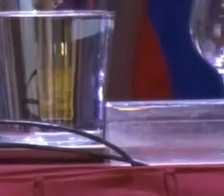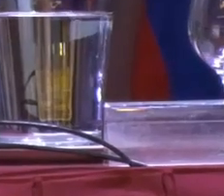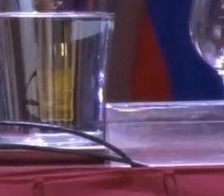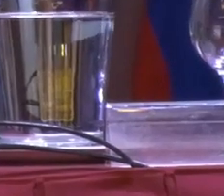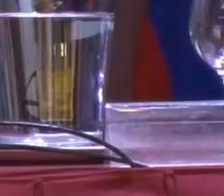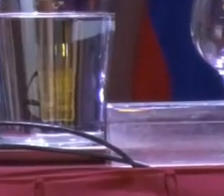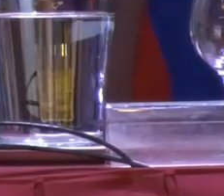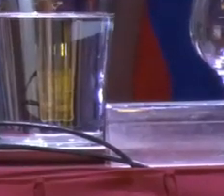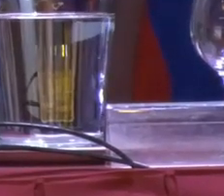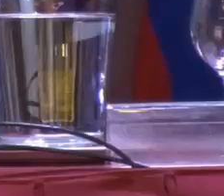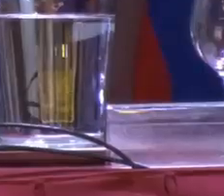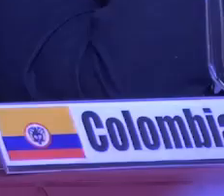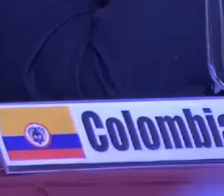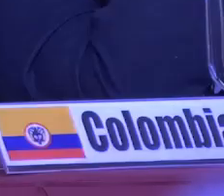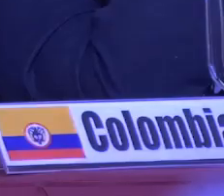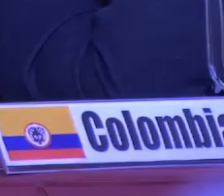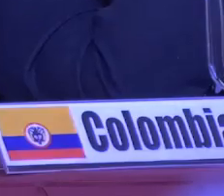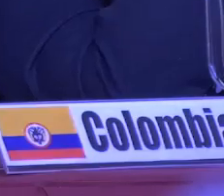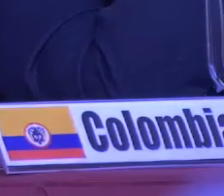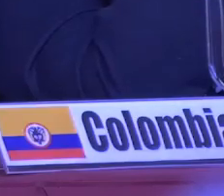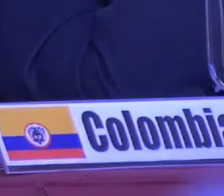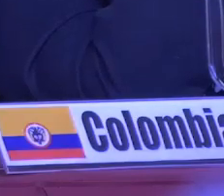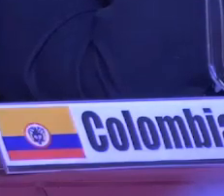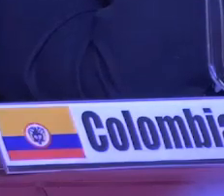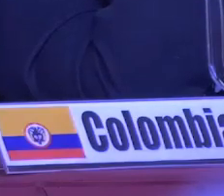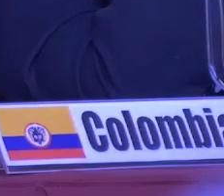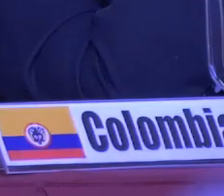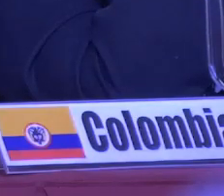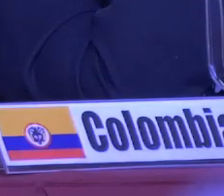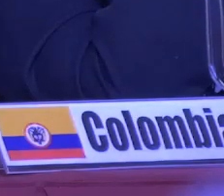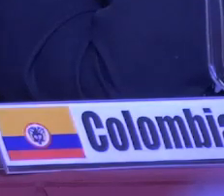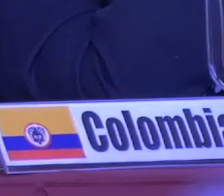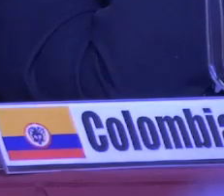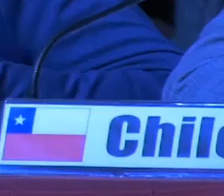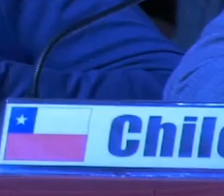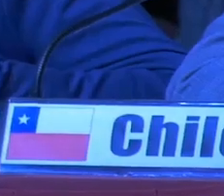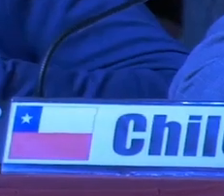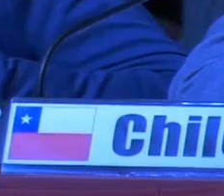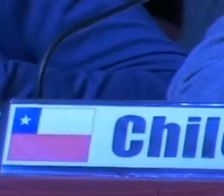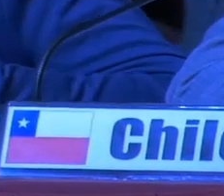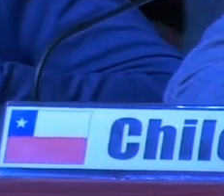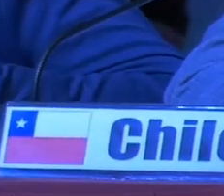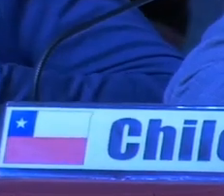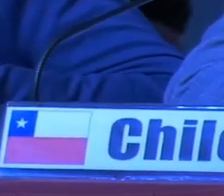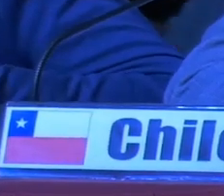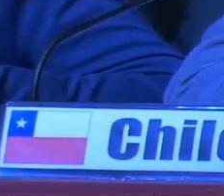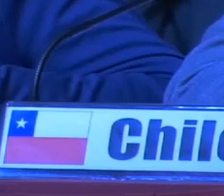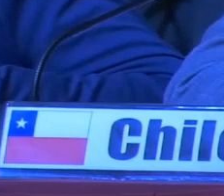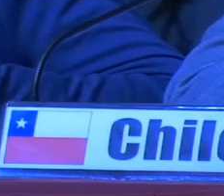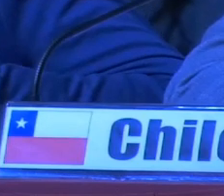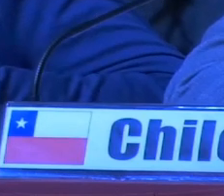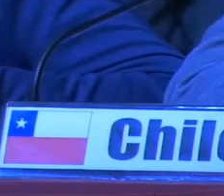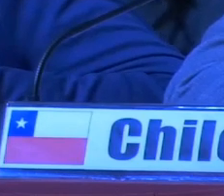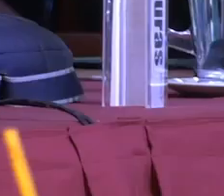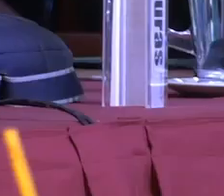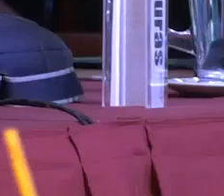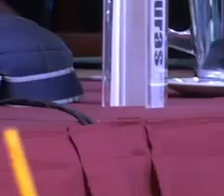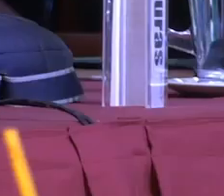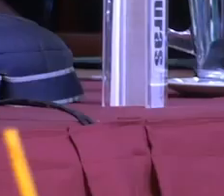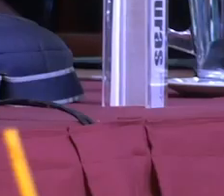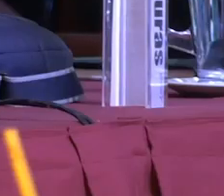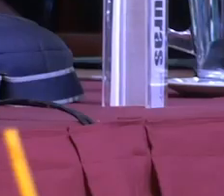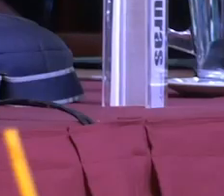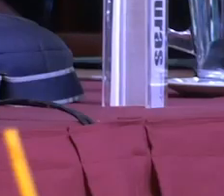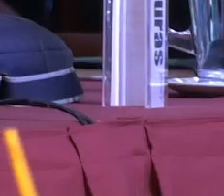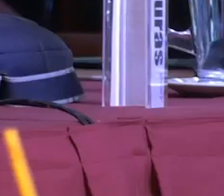alto nivel aprobaron los acuerdos de Cochabamba y adoptaron la hoja de ruta regional para la implementación del ODS 4